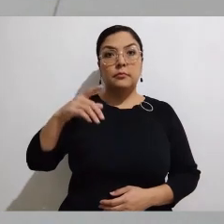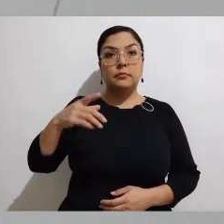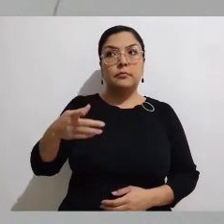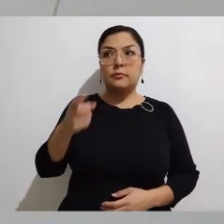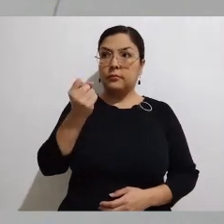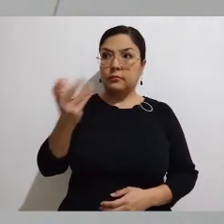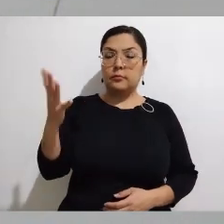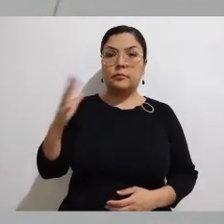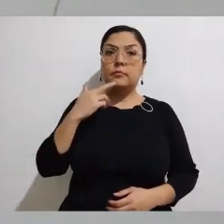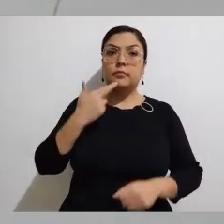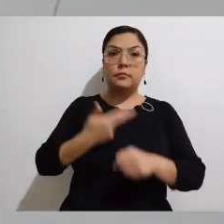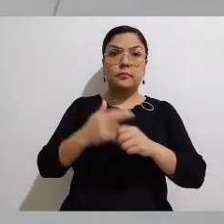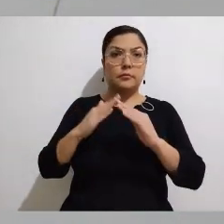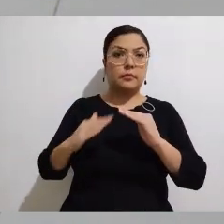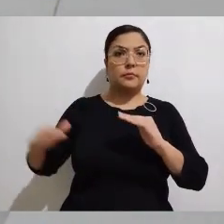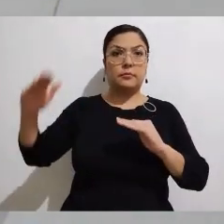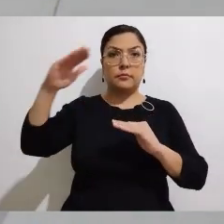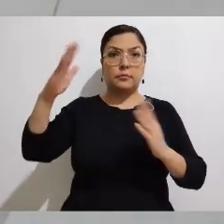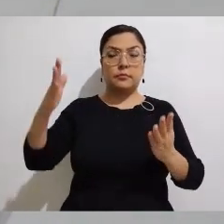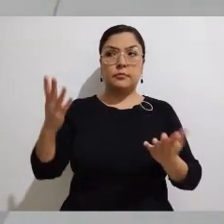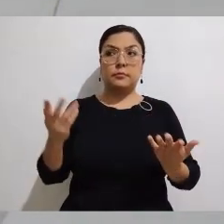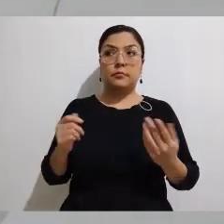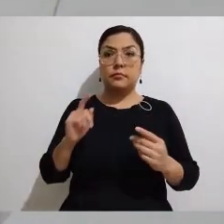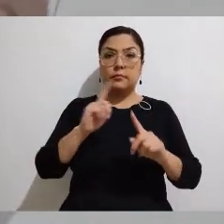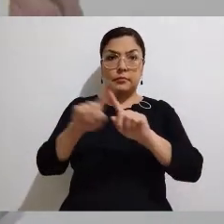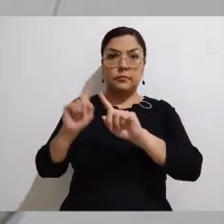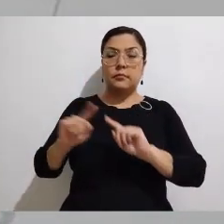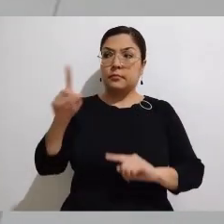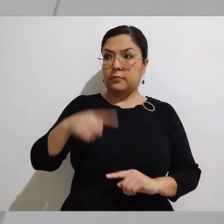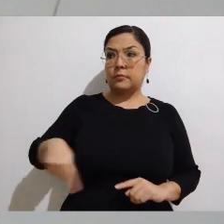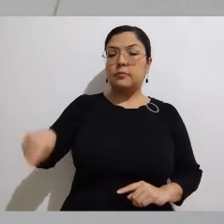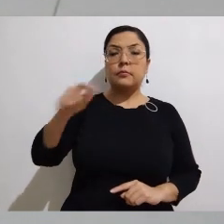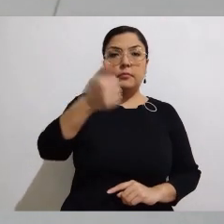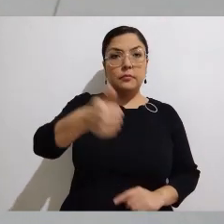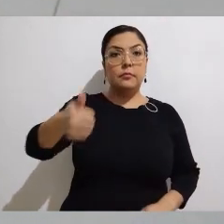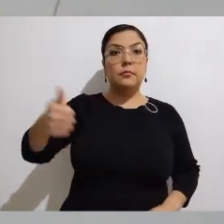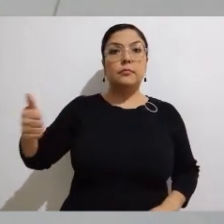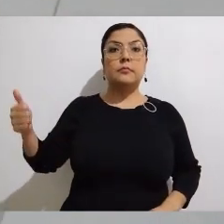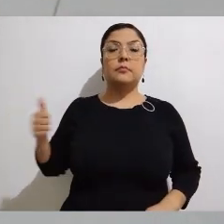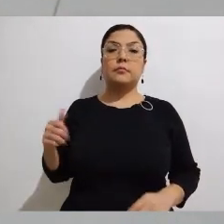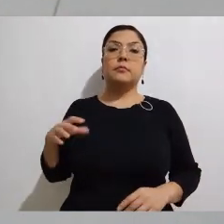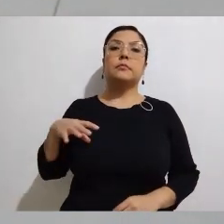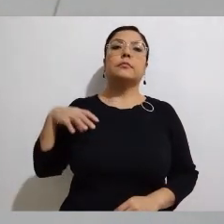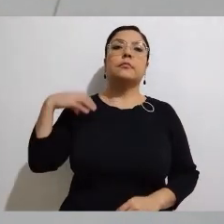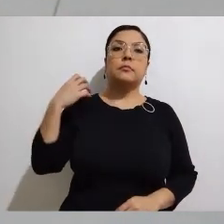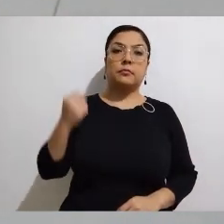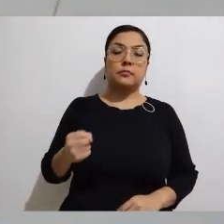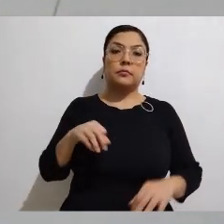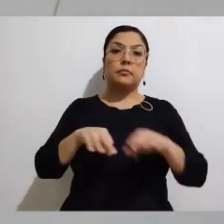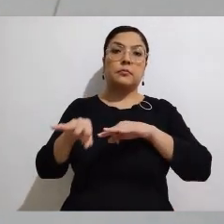como ya hemos comentado, al final del día no es un trabajo aislado el que hace el Consejo General, sino por el